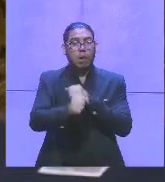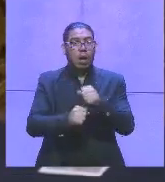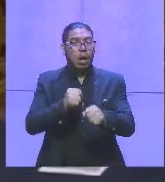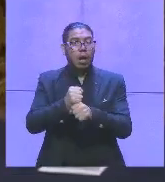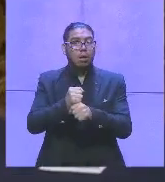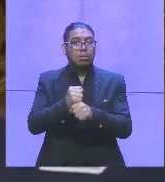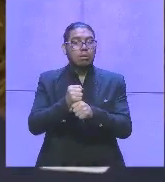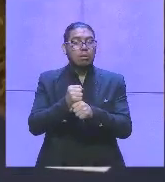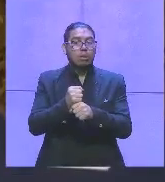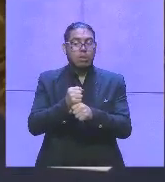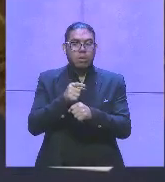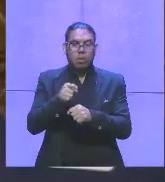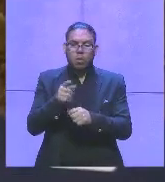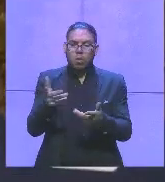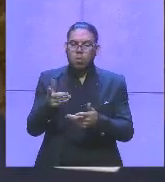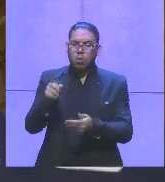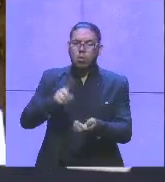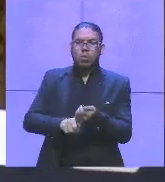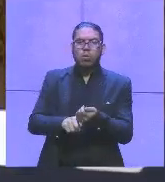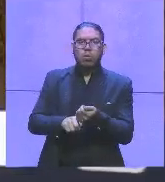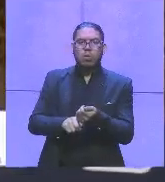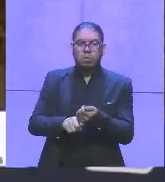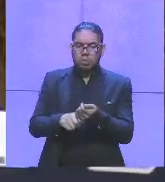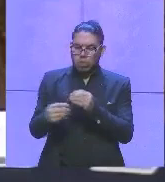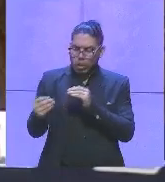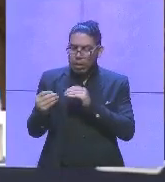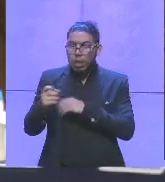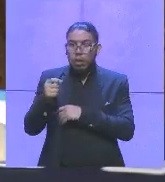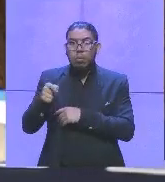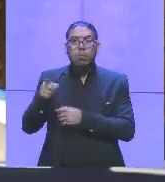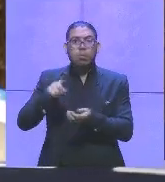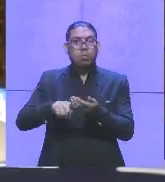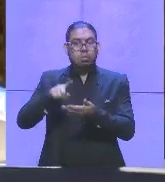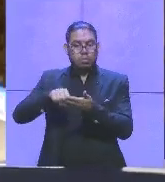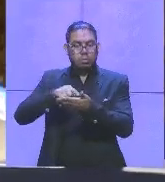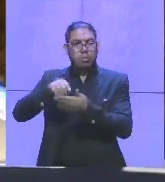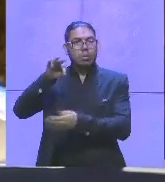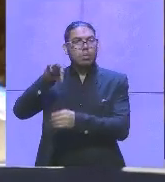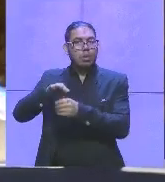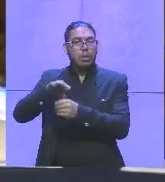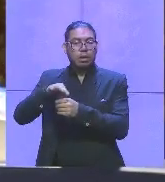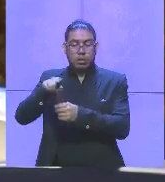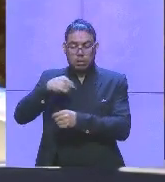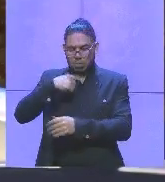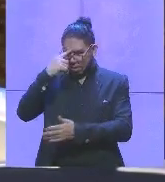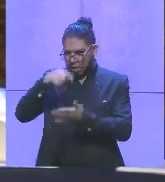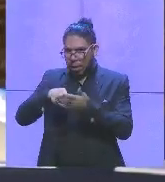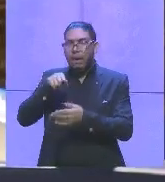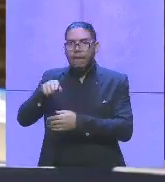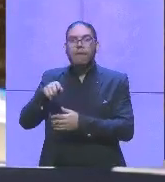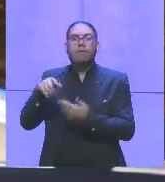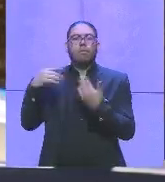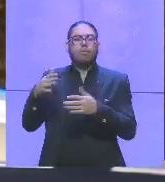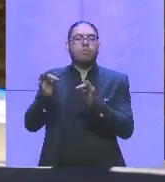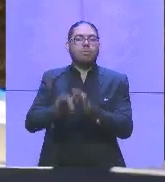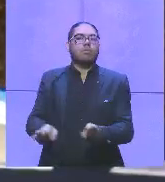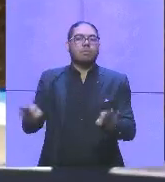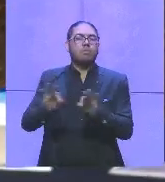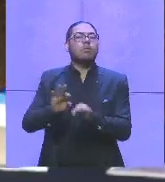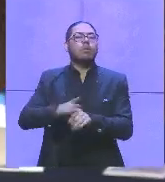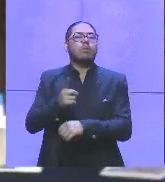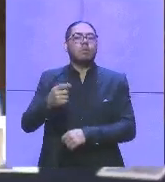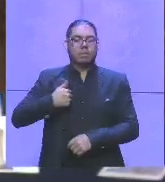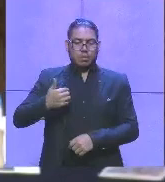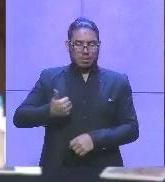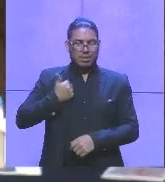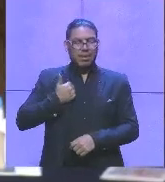ámbito jurisdiccional la autoridad electoral. Y creo que eso es fundamental, porque aprovechando un poco